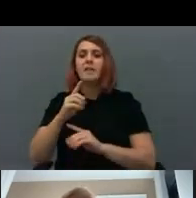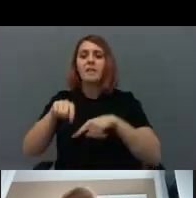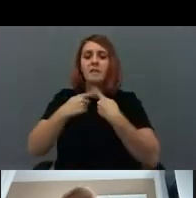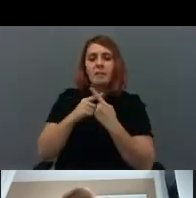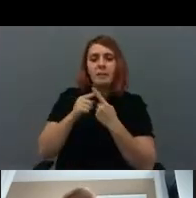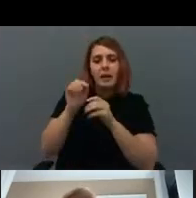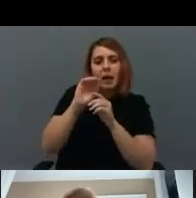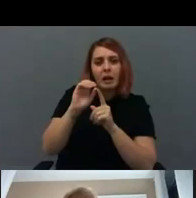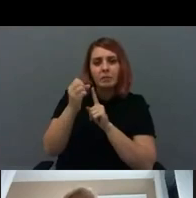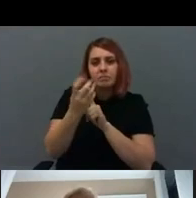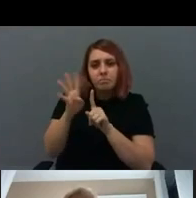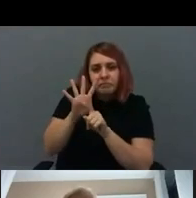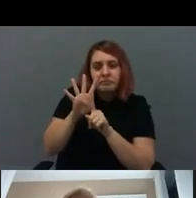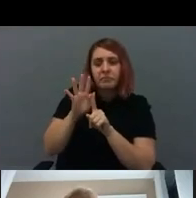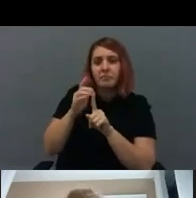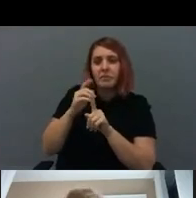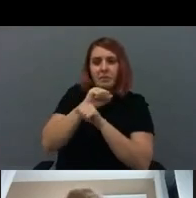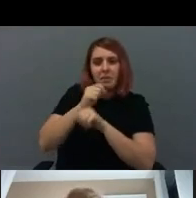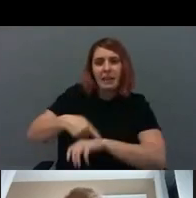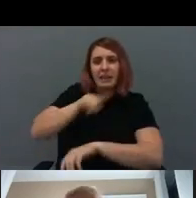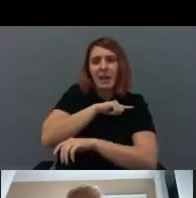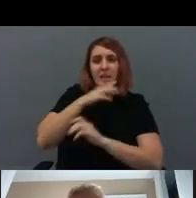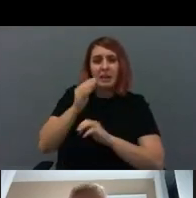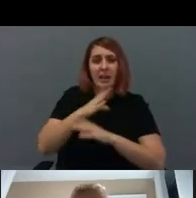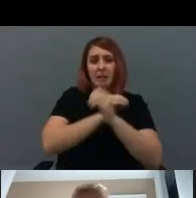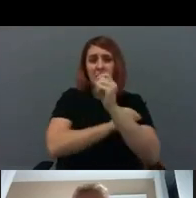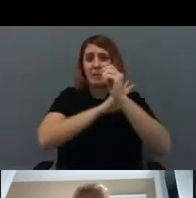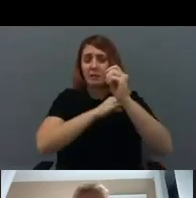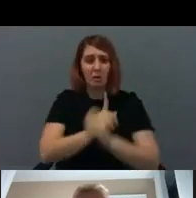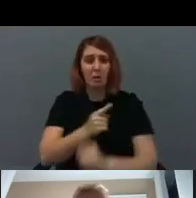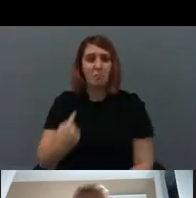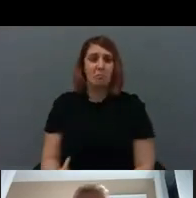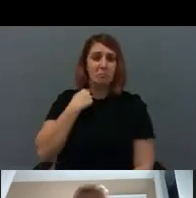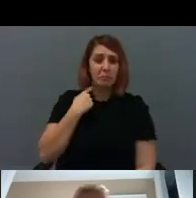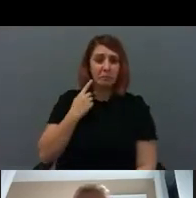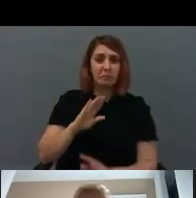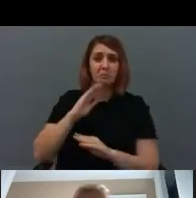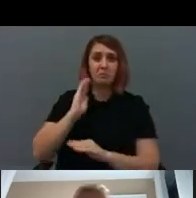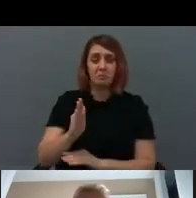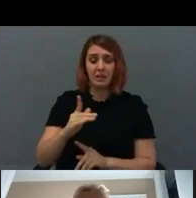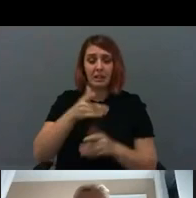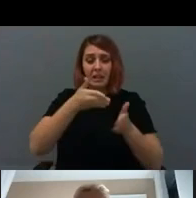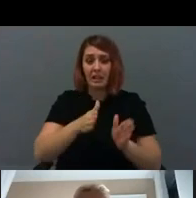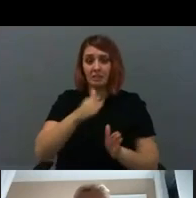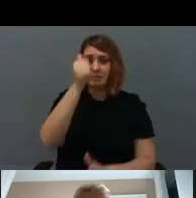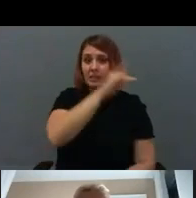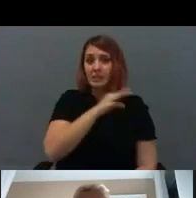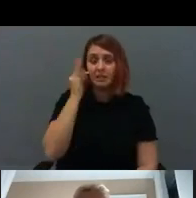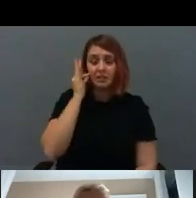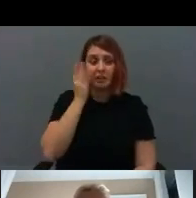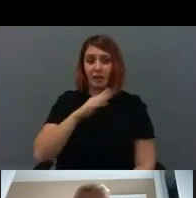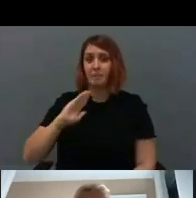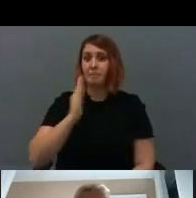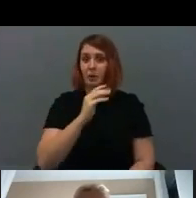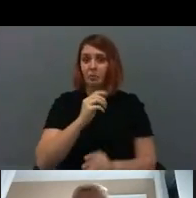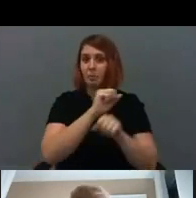puede generar procesos de desempoderamiento, de perjuicio, ¿no? Del crecimiento de esa criatura, de ese chico o de esa chica.